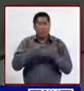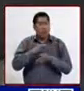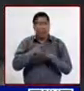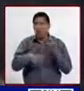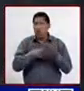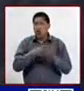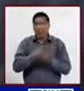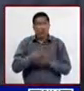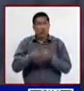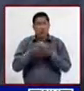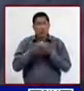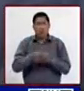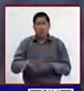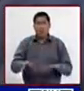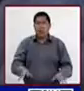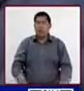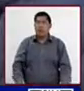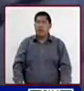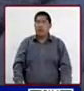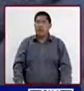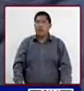perdí.